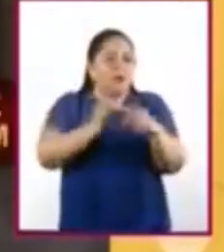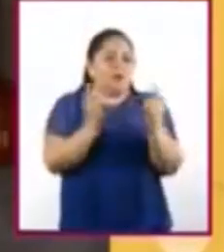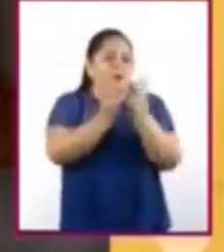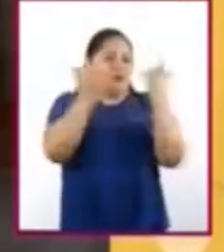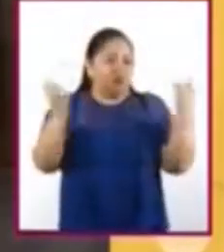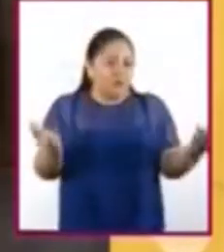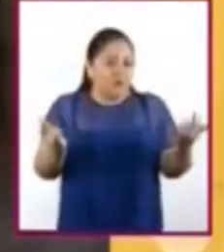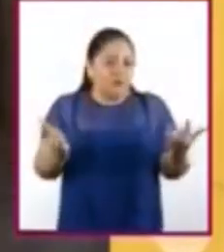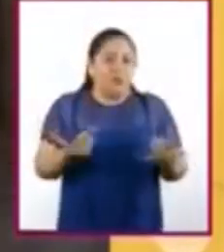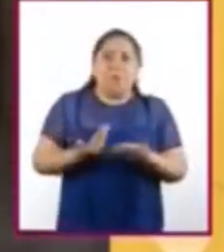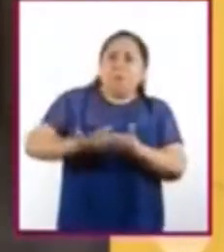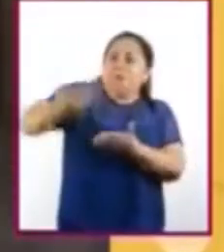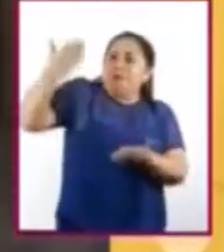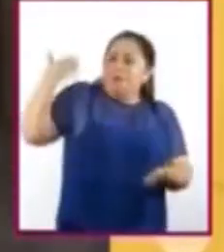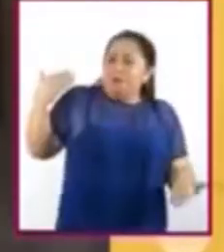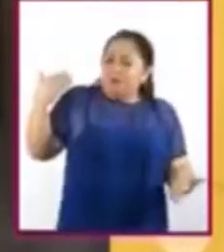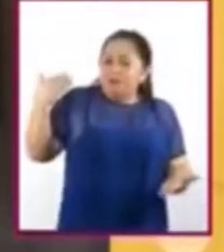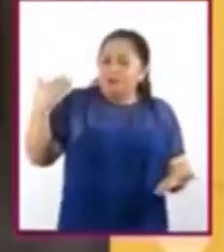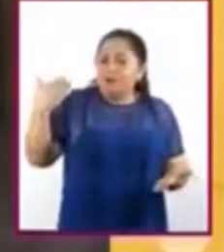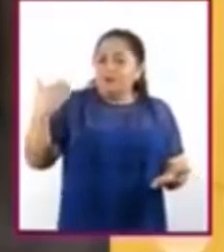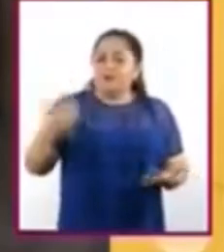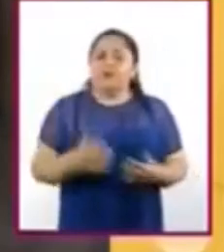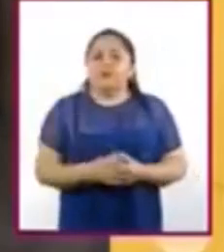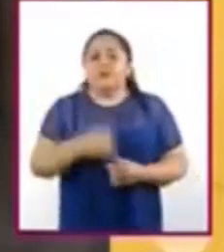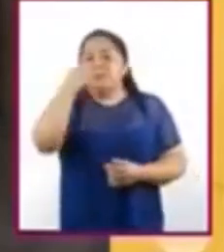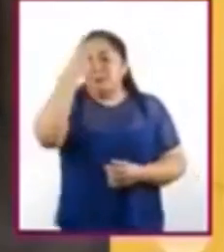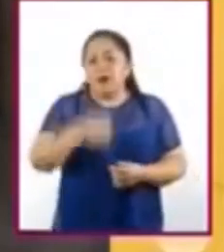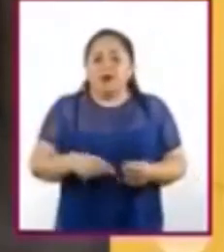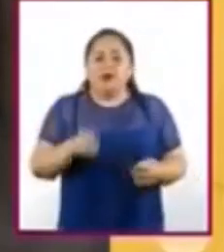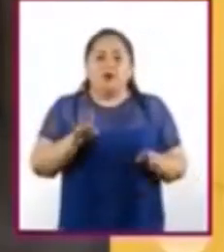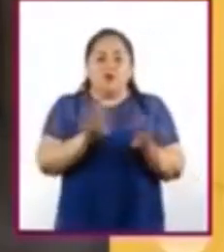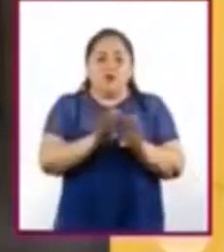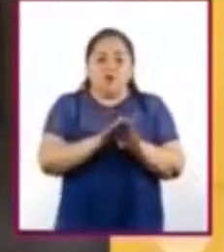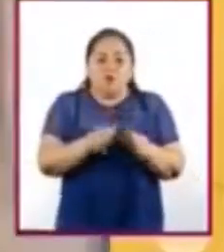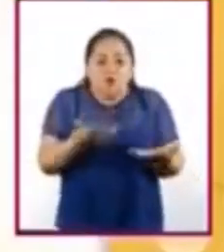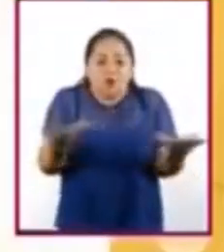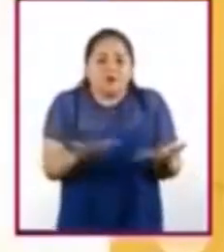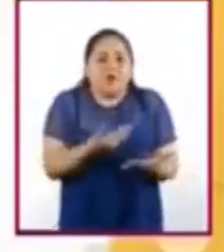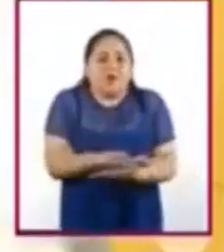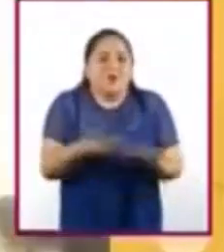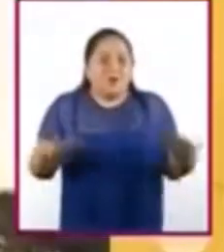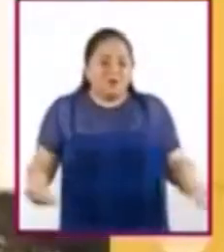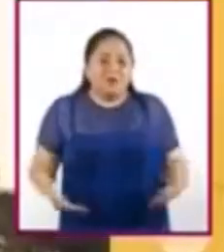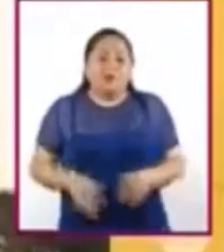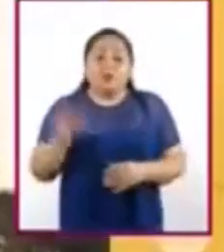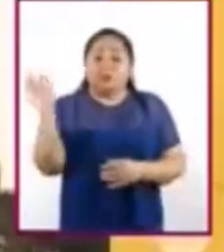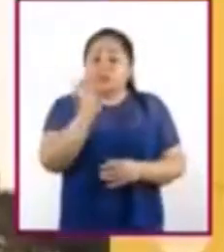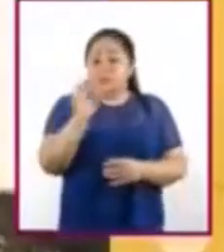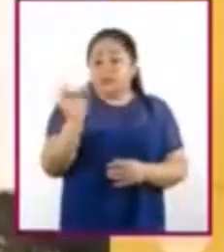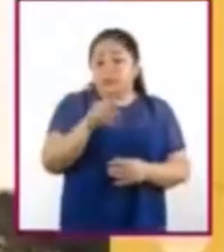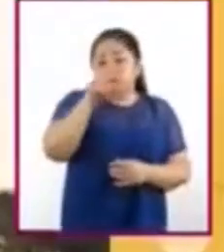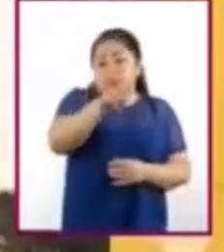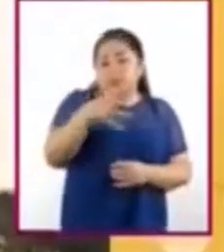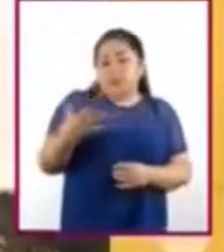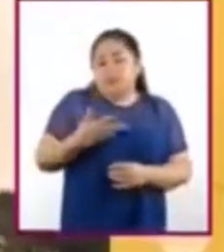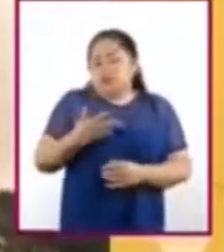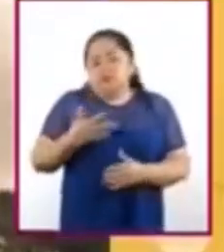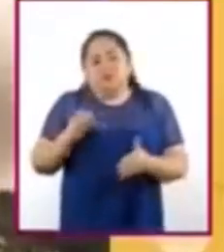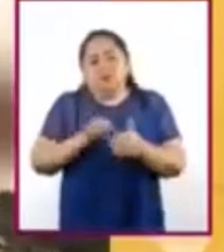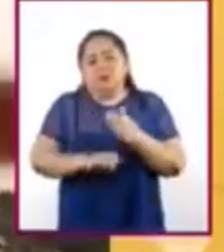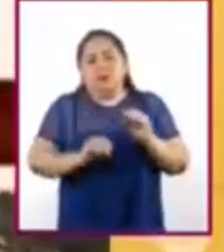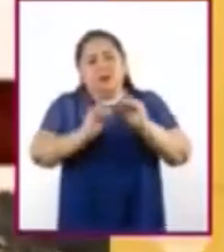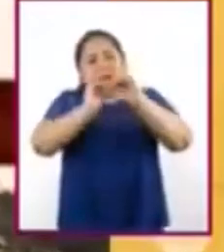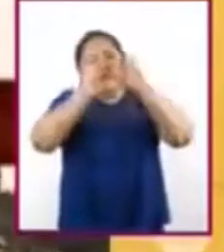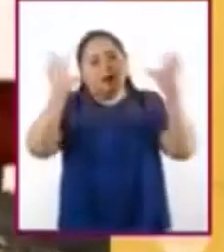histórica pasada para actuar en el presente. Si tú tienes una percepción, digamos, clara